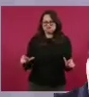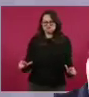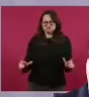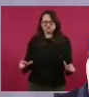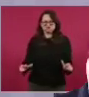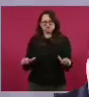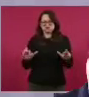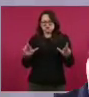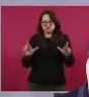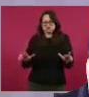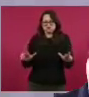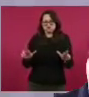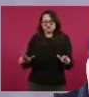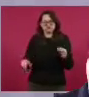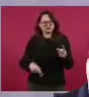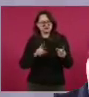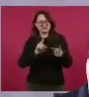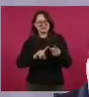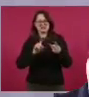su principal problema,